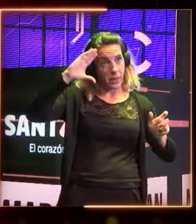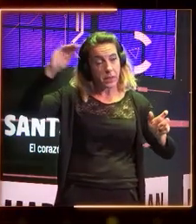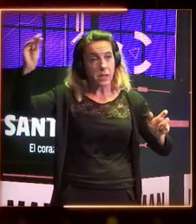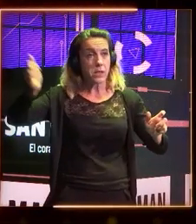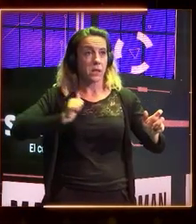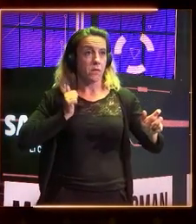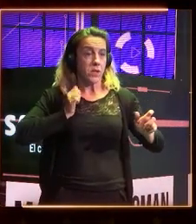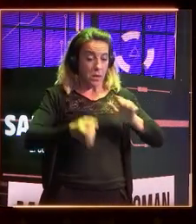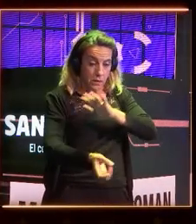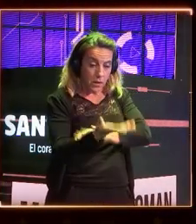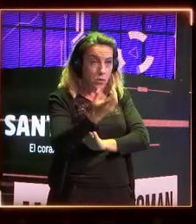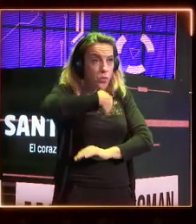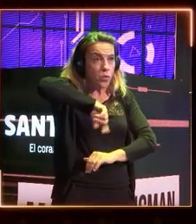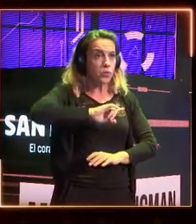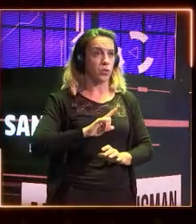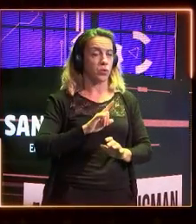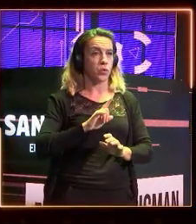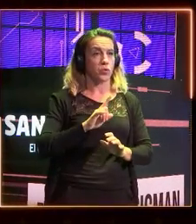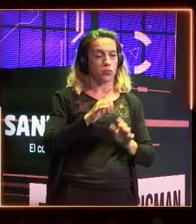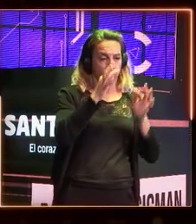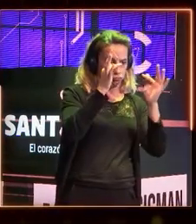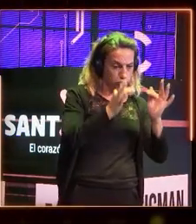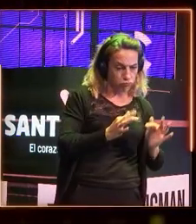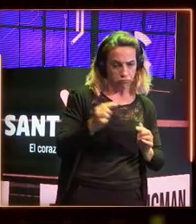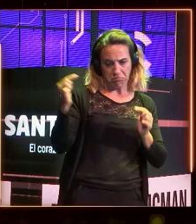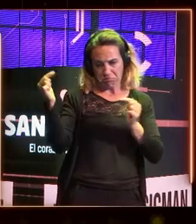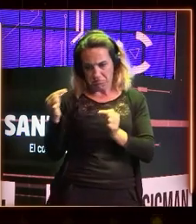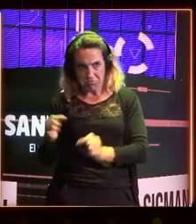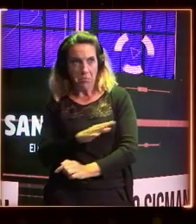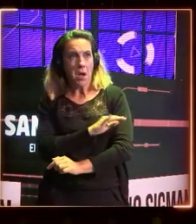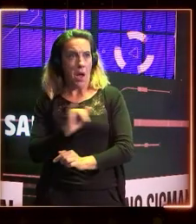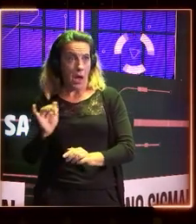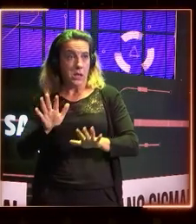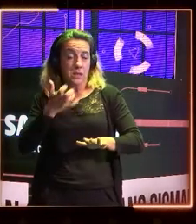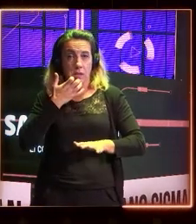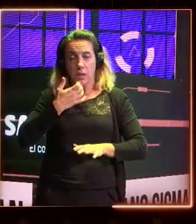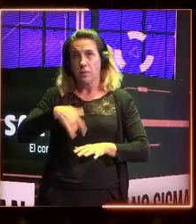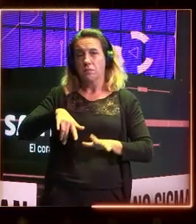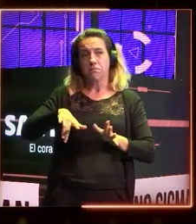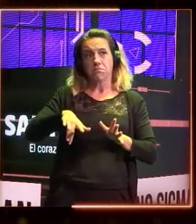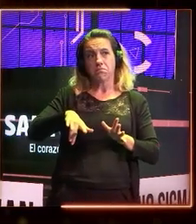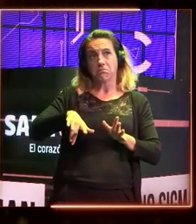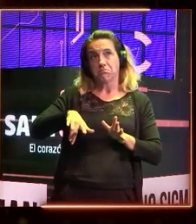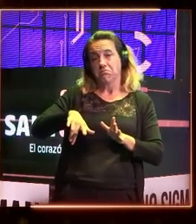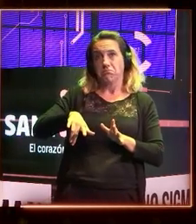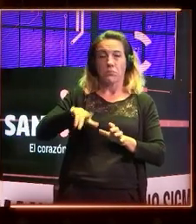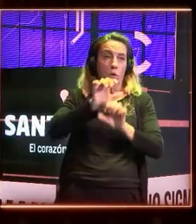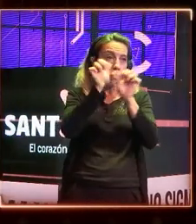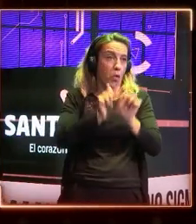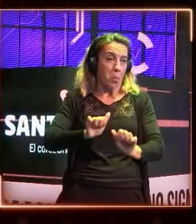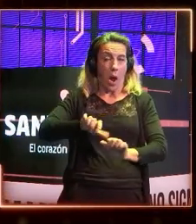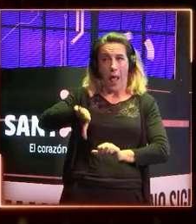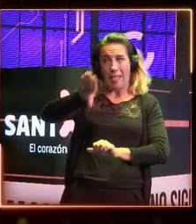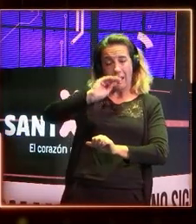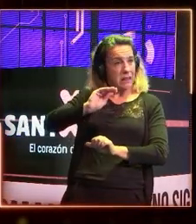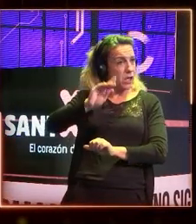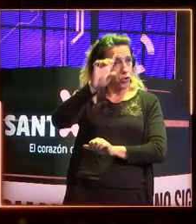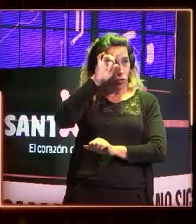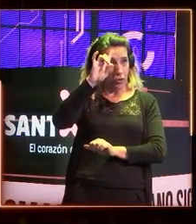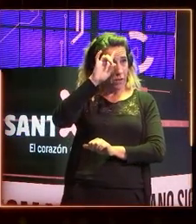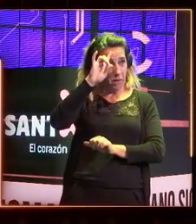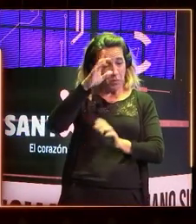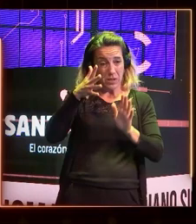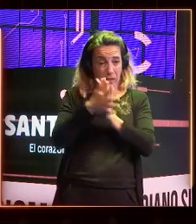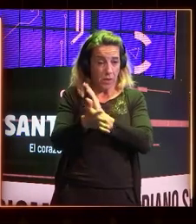nosotros tiene nuestras virtudes tiene nuestros defectos y si no la entendemos de esa manera entonces creo que no hay forma de que podamos generar un buen